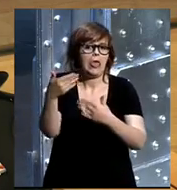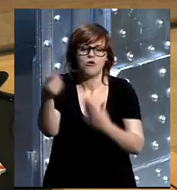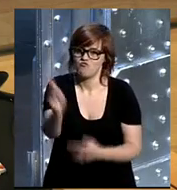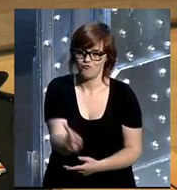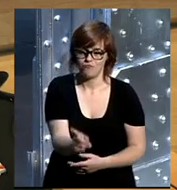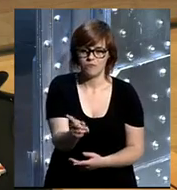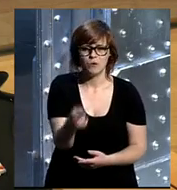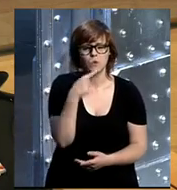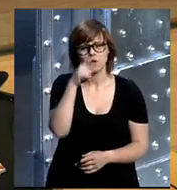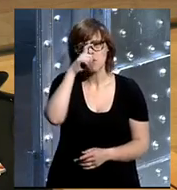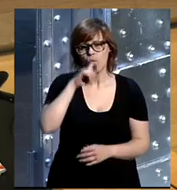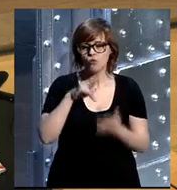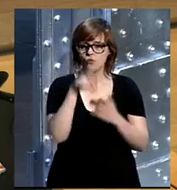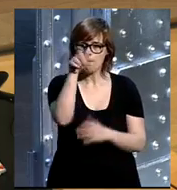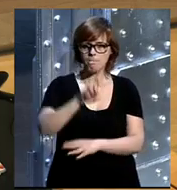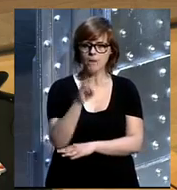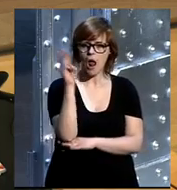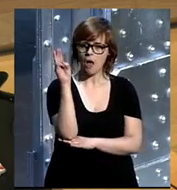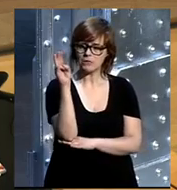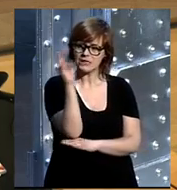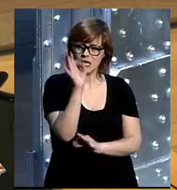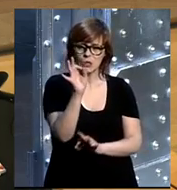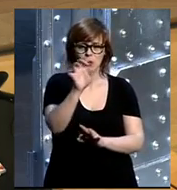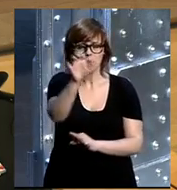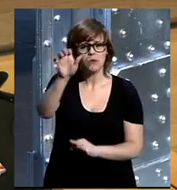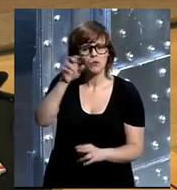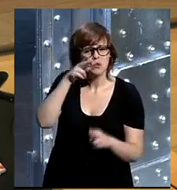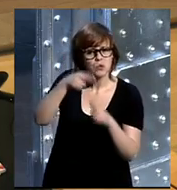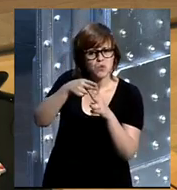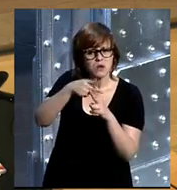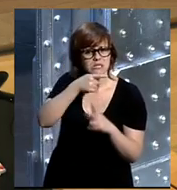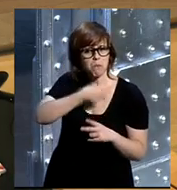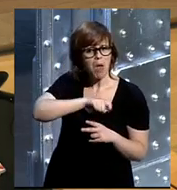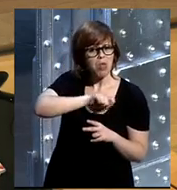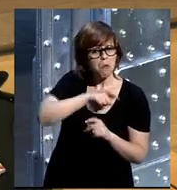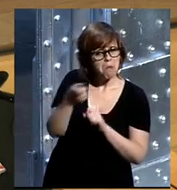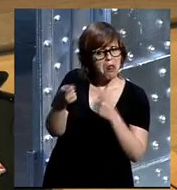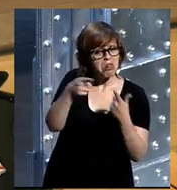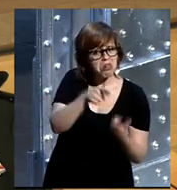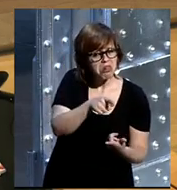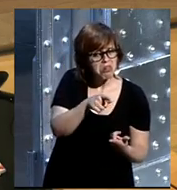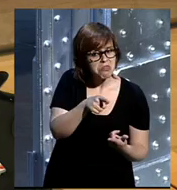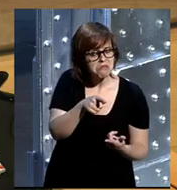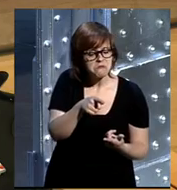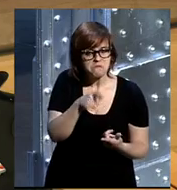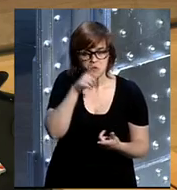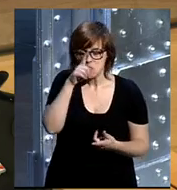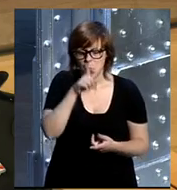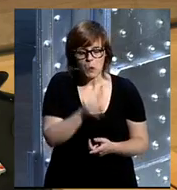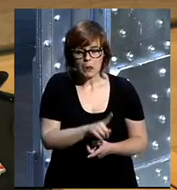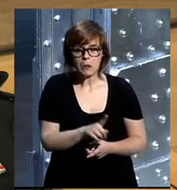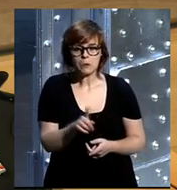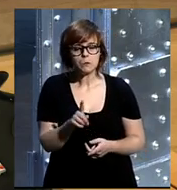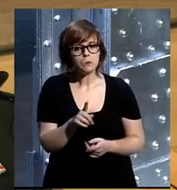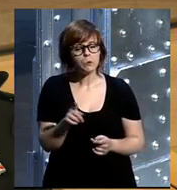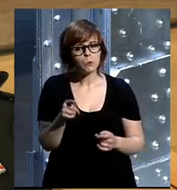No recuerdo el nombre del parlamentario europeo, me sonaba como un apellido español, pero no me acuerdo del apellido, del nombre,